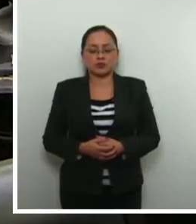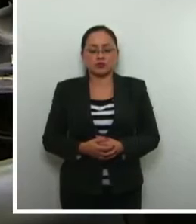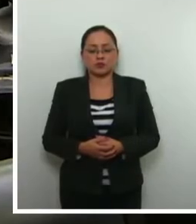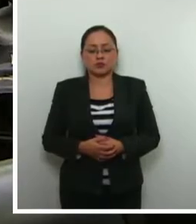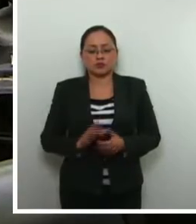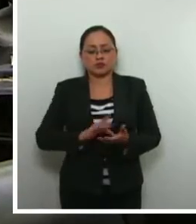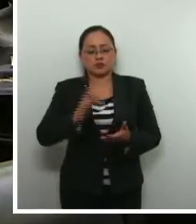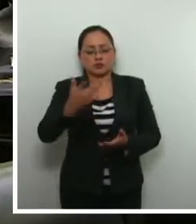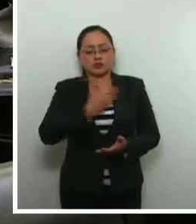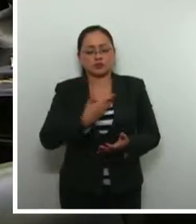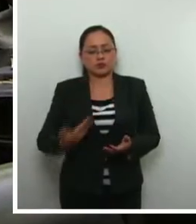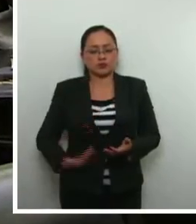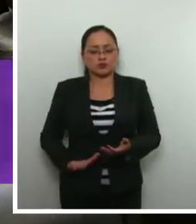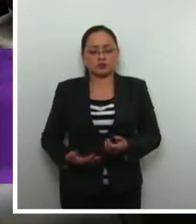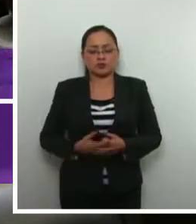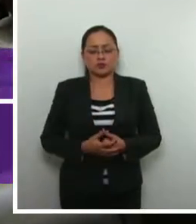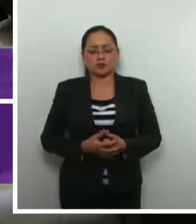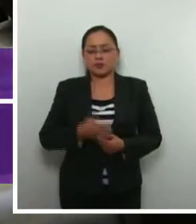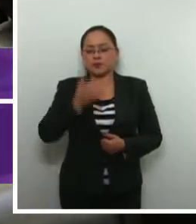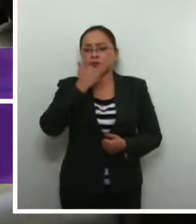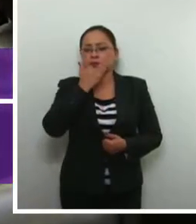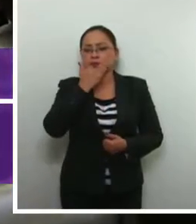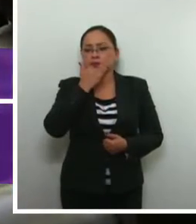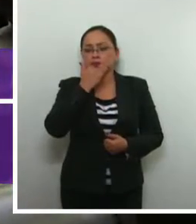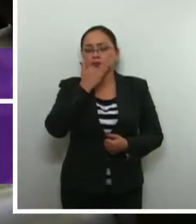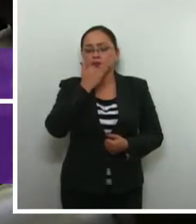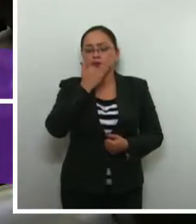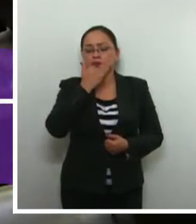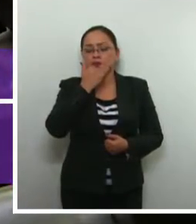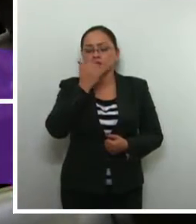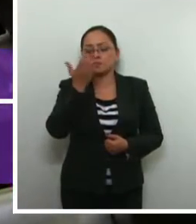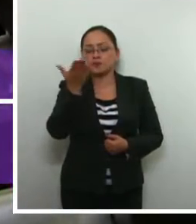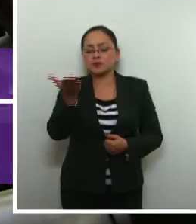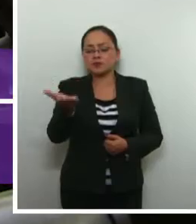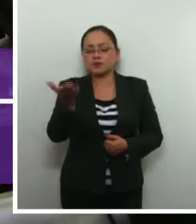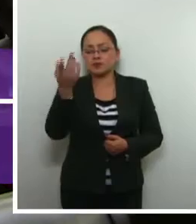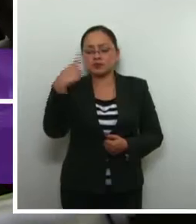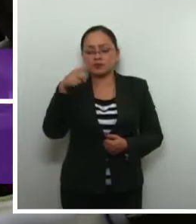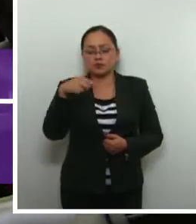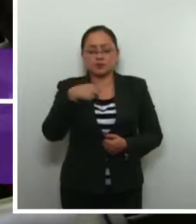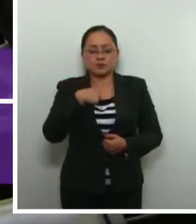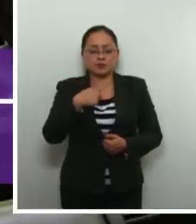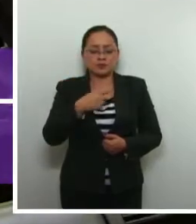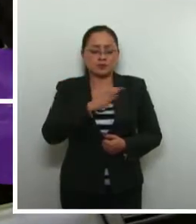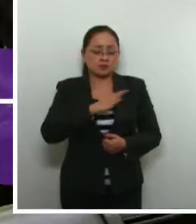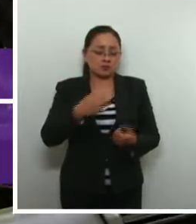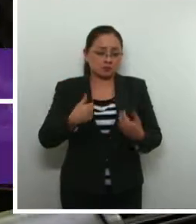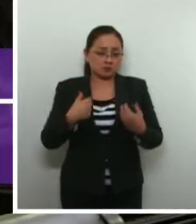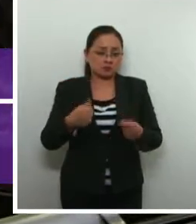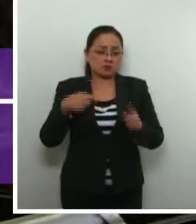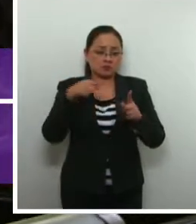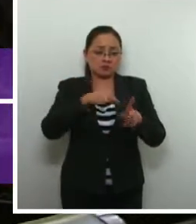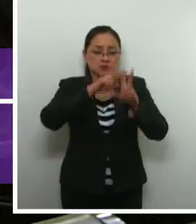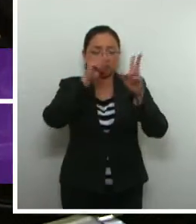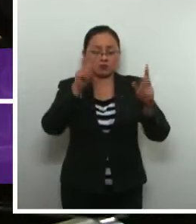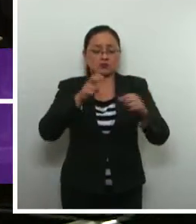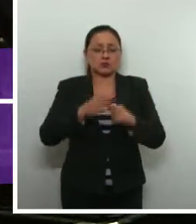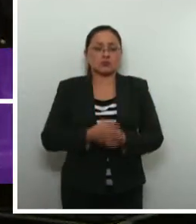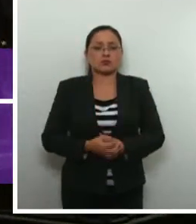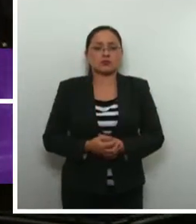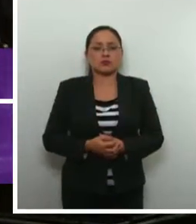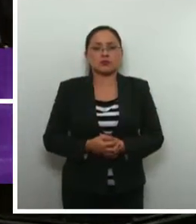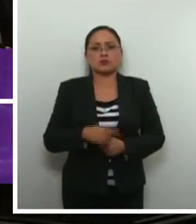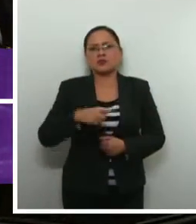Gracias, presidente. A ver, perdón, para entender el tema, ¿sí? ¿Cómo